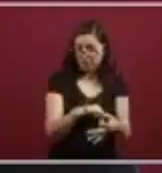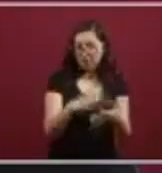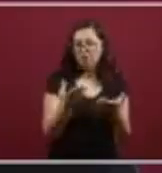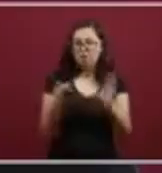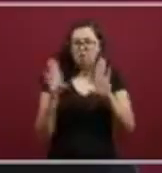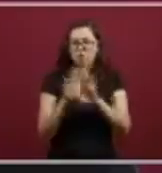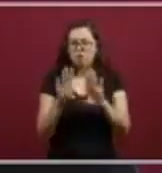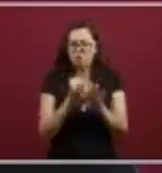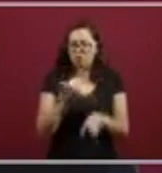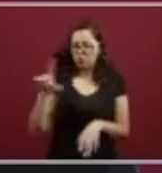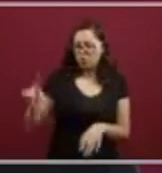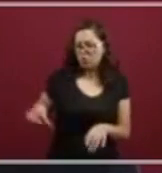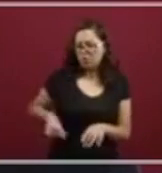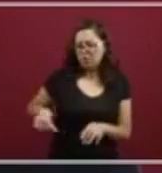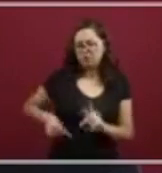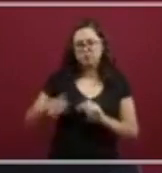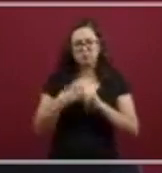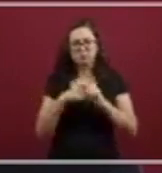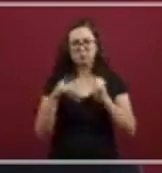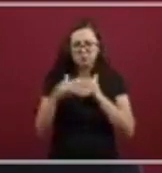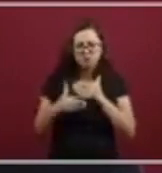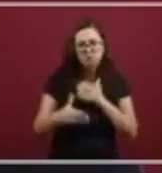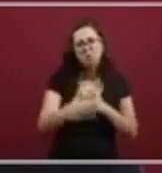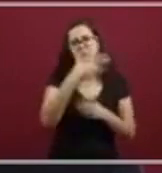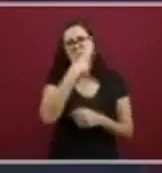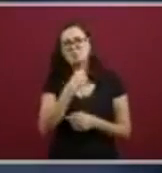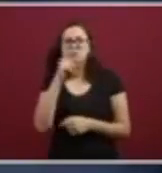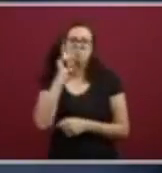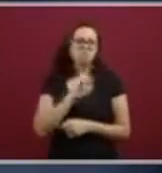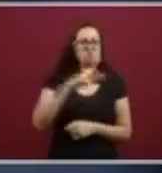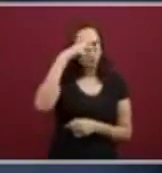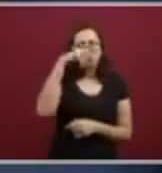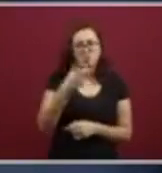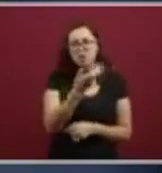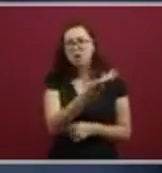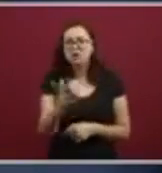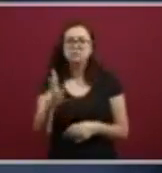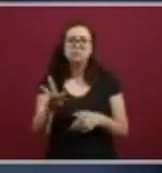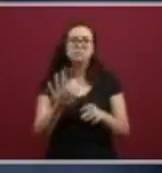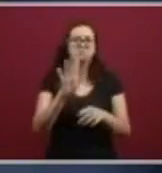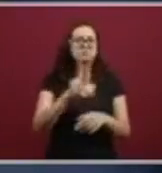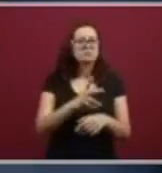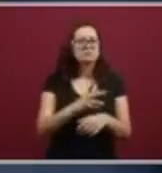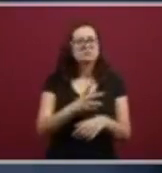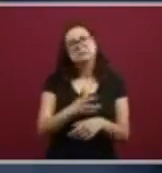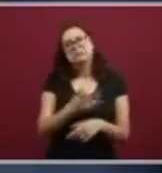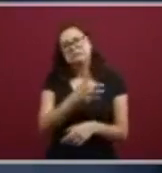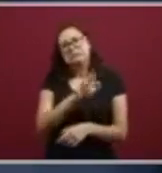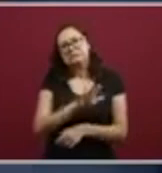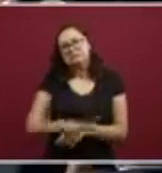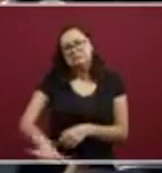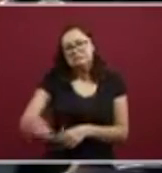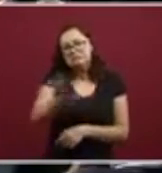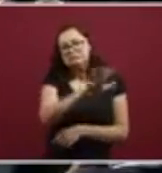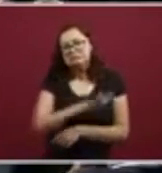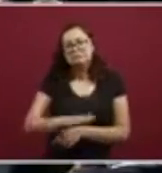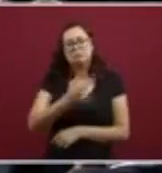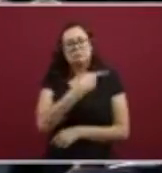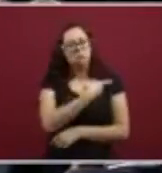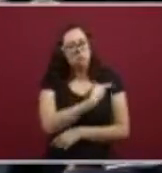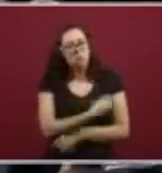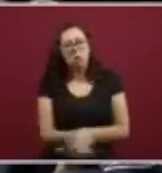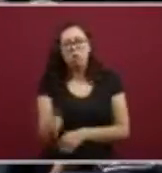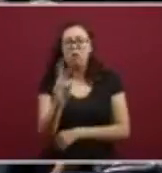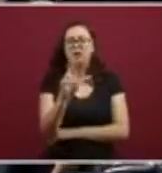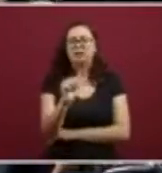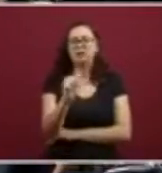del gobierno para atender a esos mexicanos que viven en un submundo de la pobreza? Prueba de ello están los rarámuris que se están